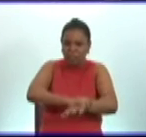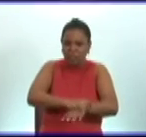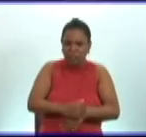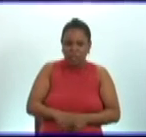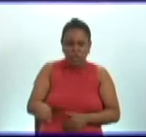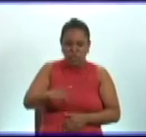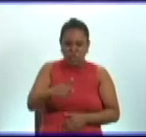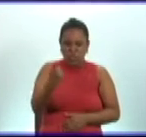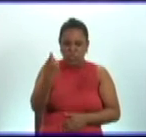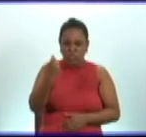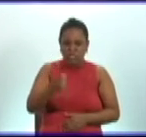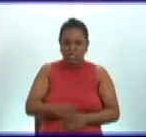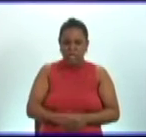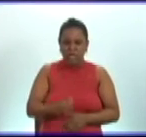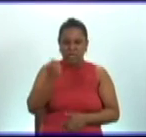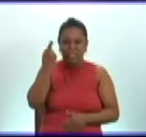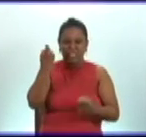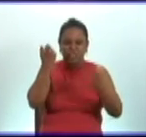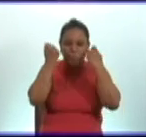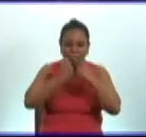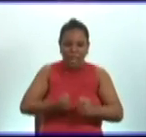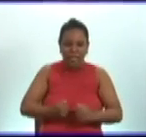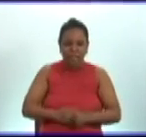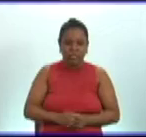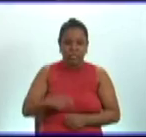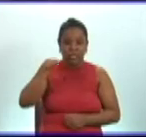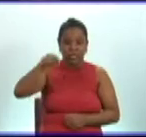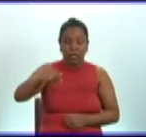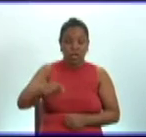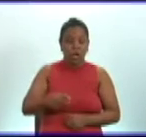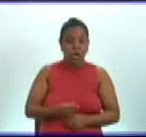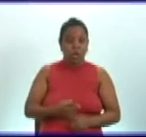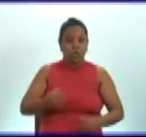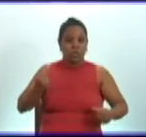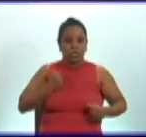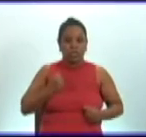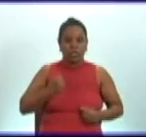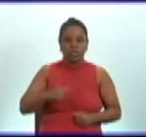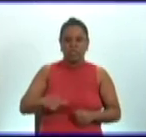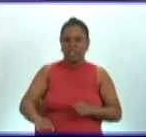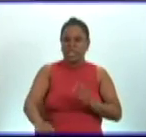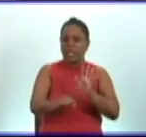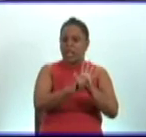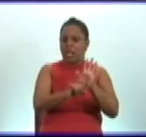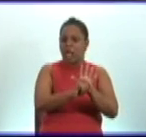Formen un nuevo consejo. Y que esta vez hay oficiales voluntarios en él. Eso es ilegal. ¿Cómo?